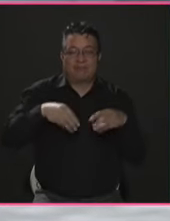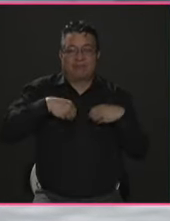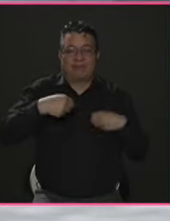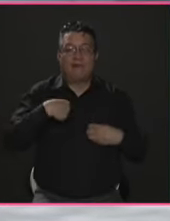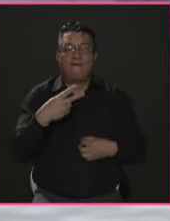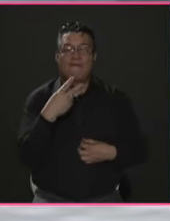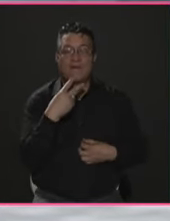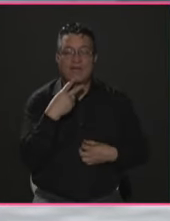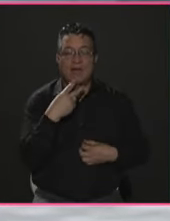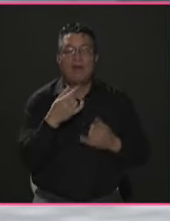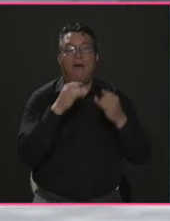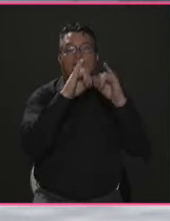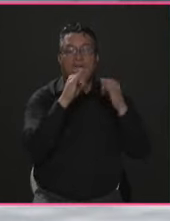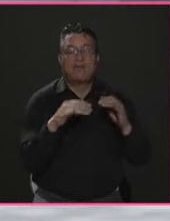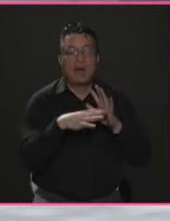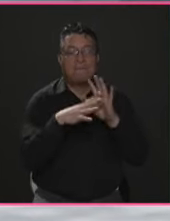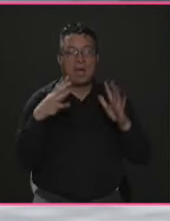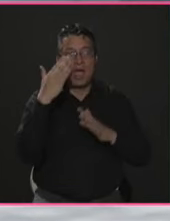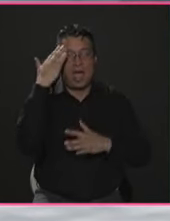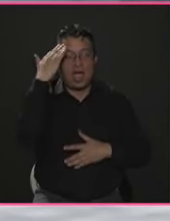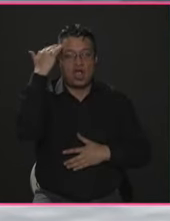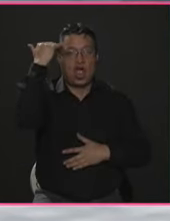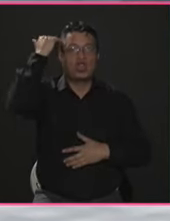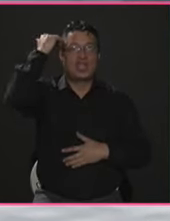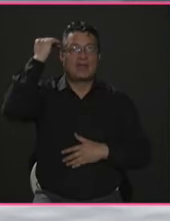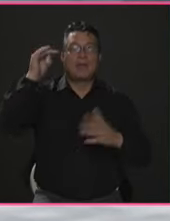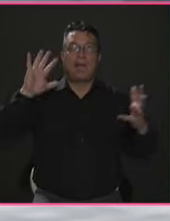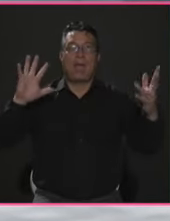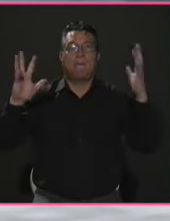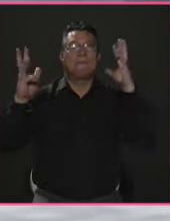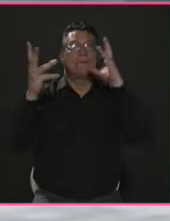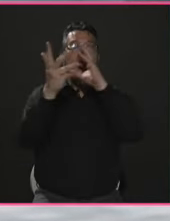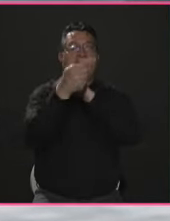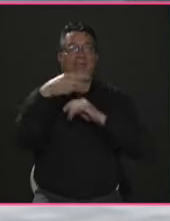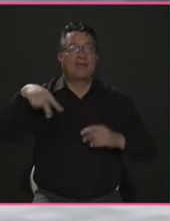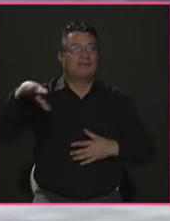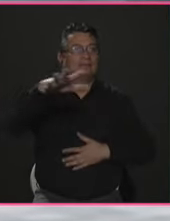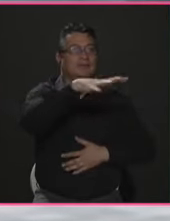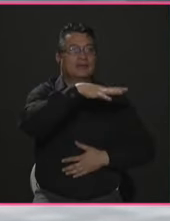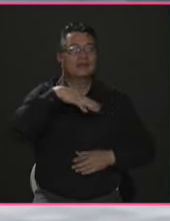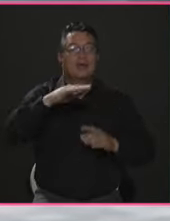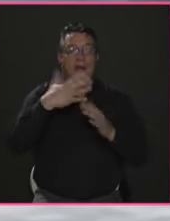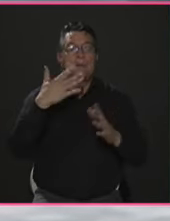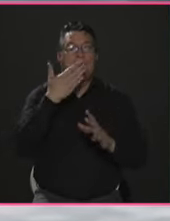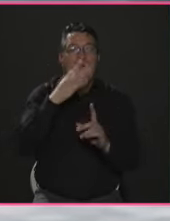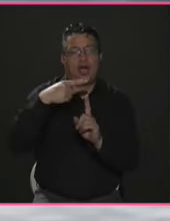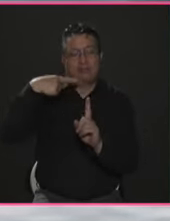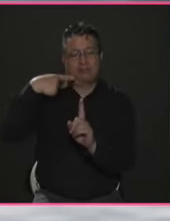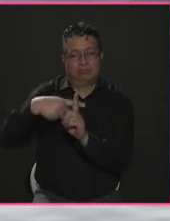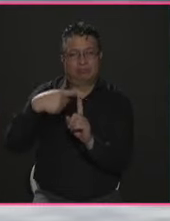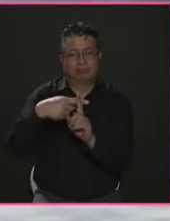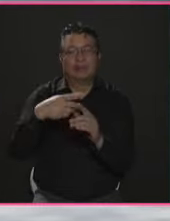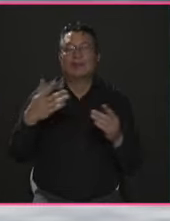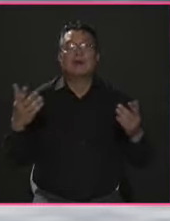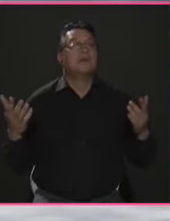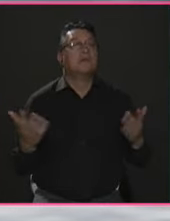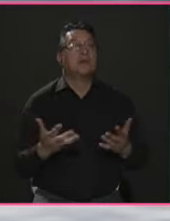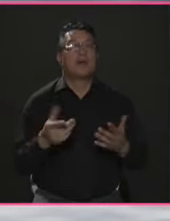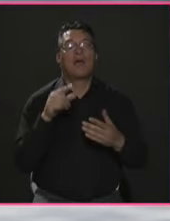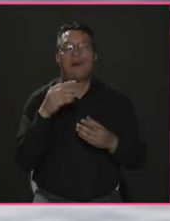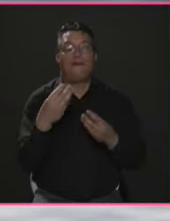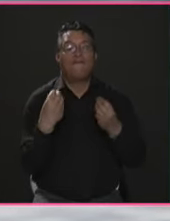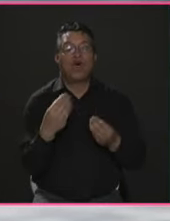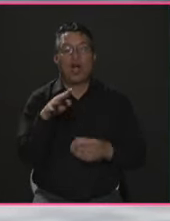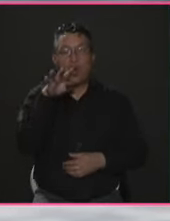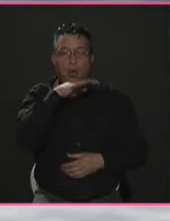forma más consciente con el ambiente que nos rodea y Buscar la forma más óptima de que sea de un buen